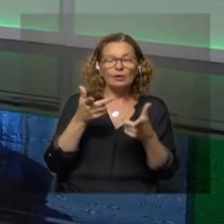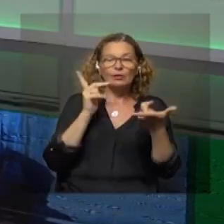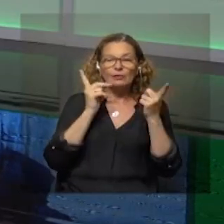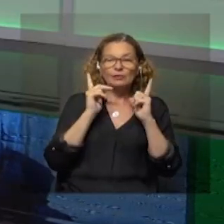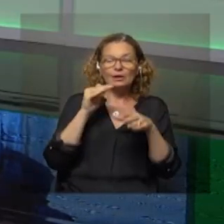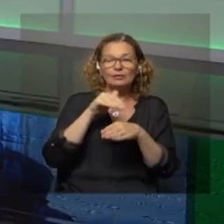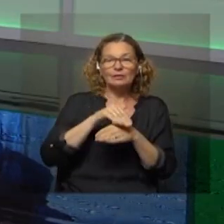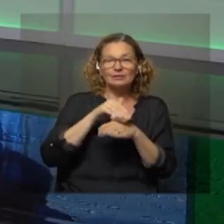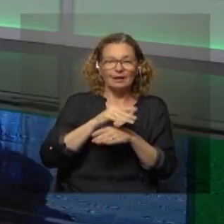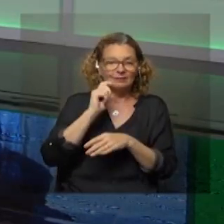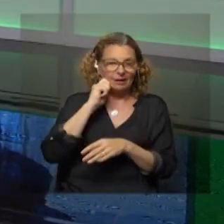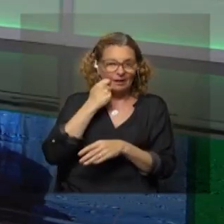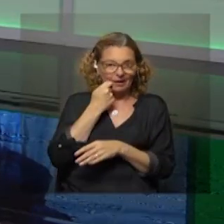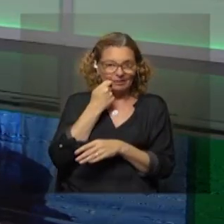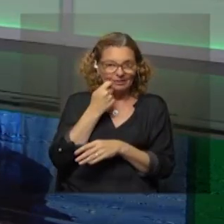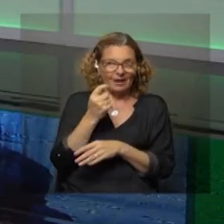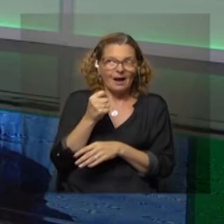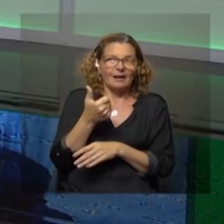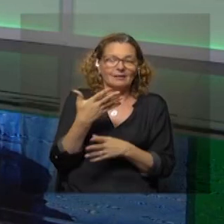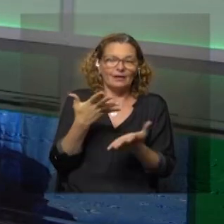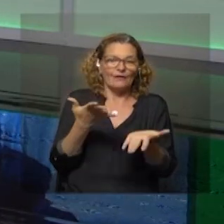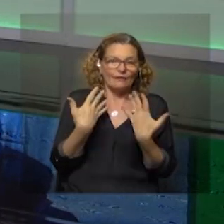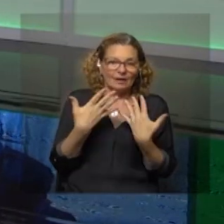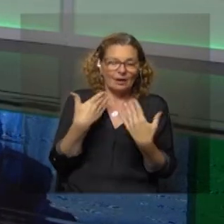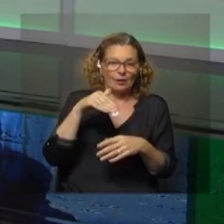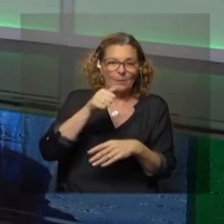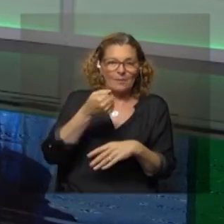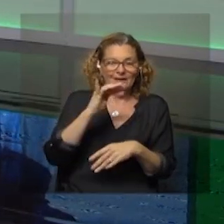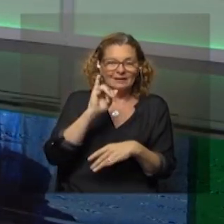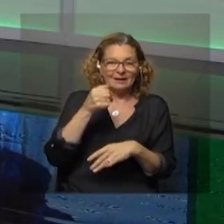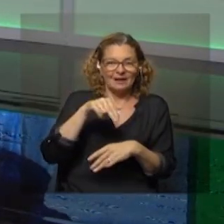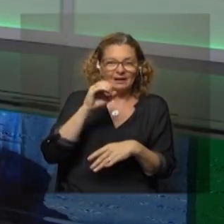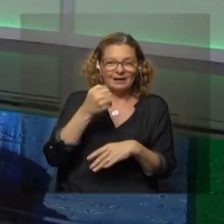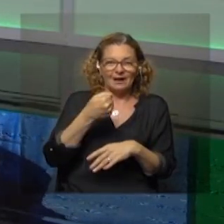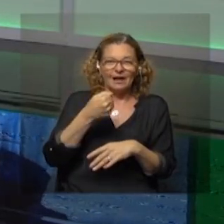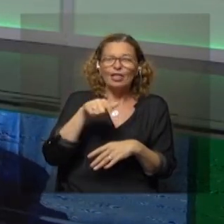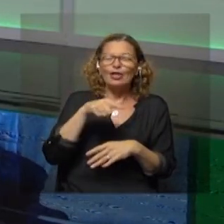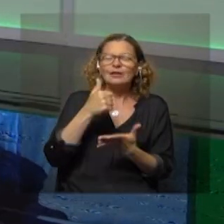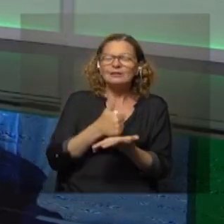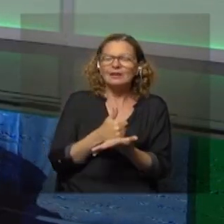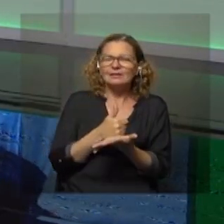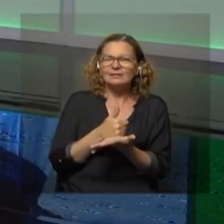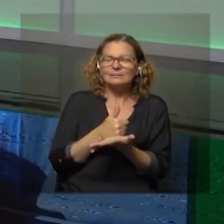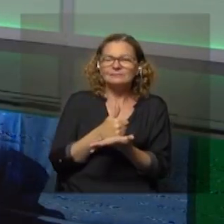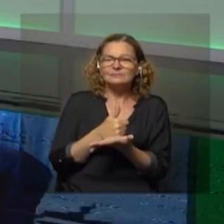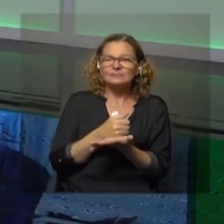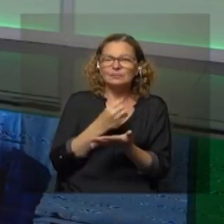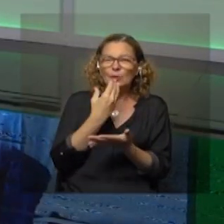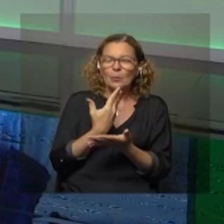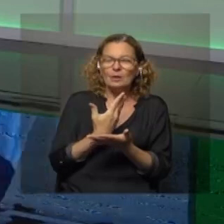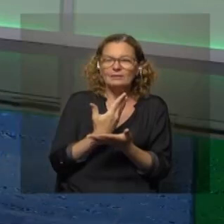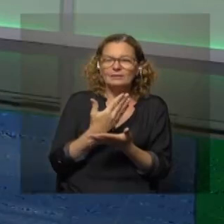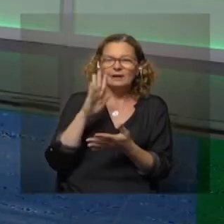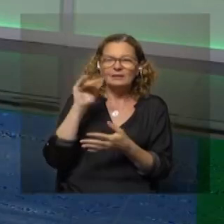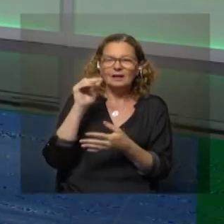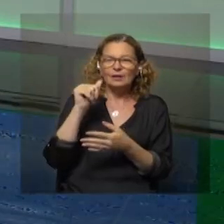esta tarde preciosa casi veraniega está allí Mariana breu Dónde andas Mariana Cómo andás Natalia